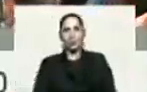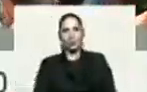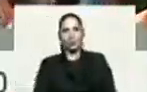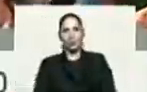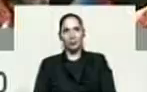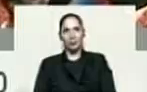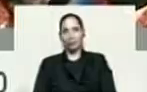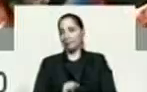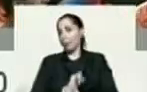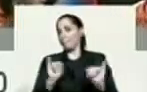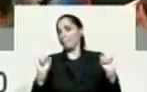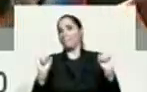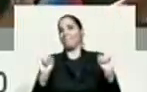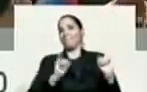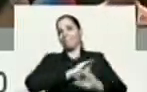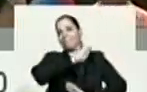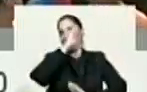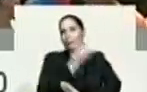Imbatibles.